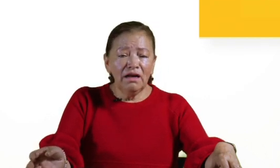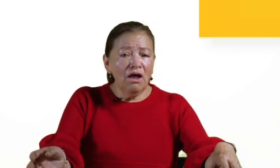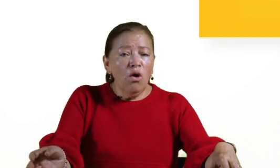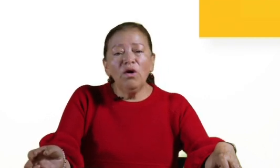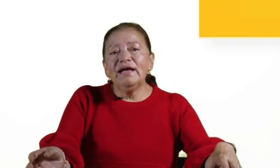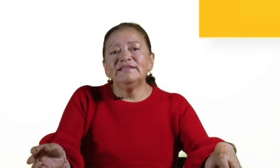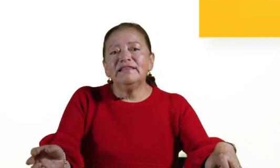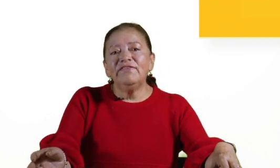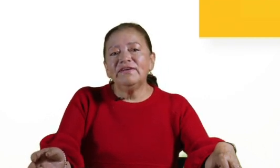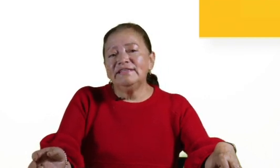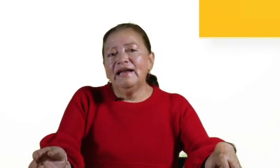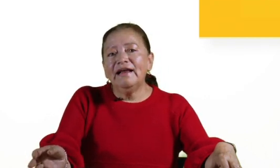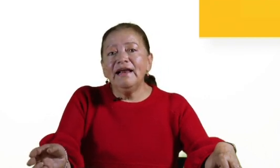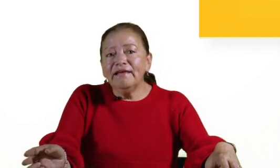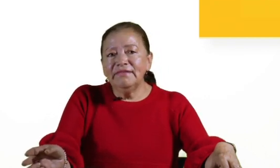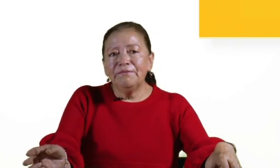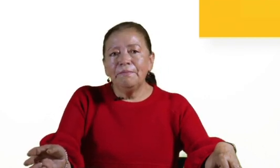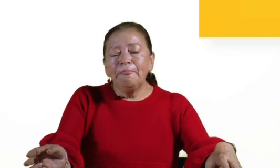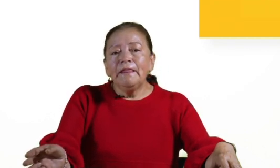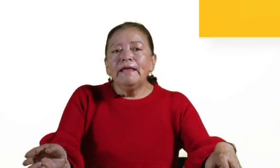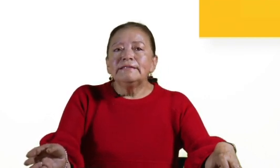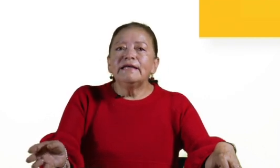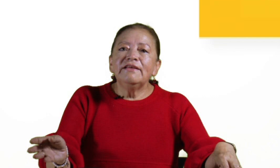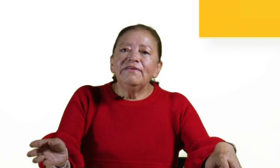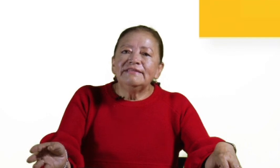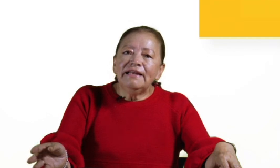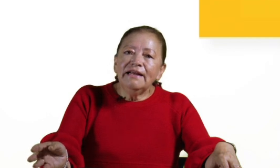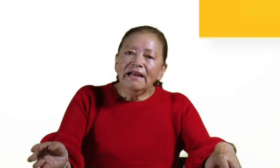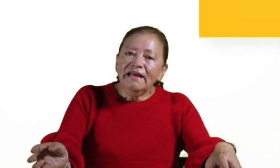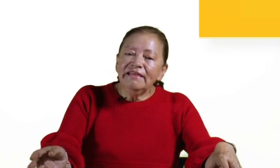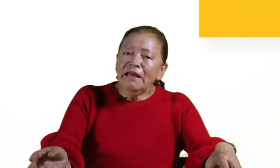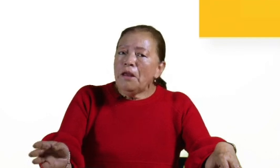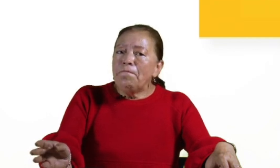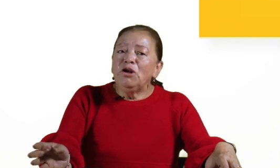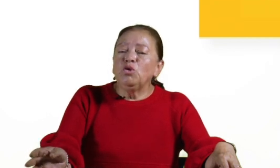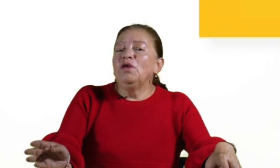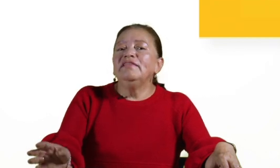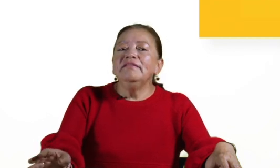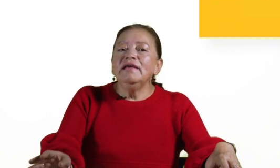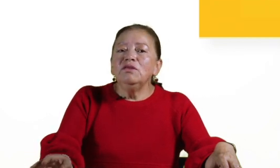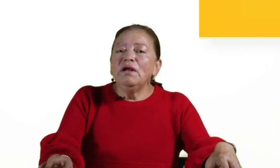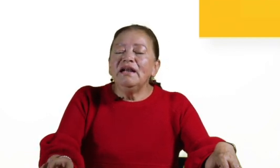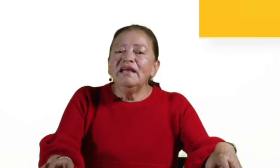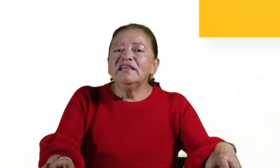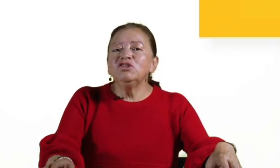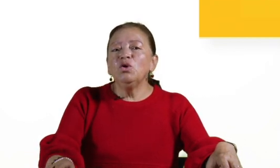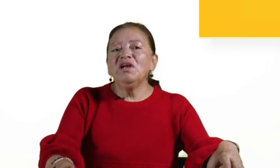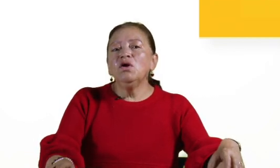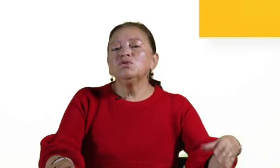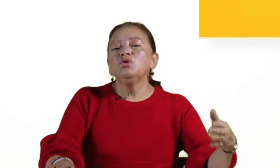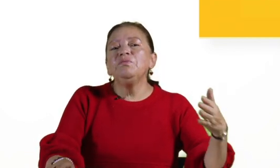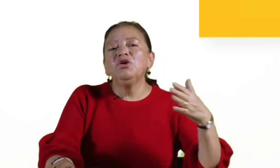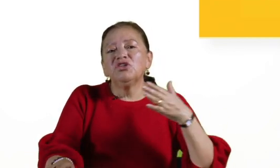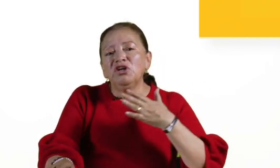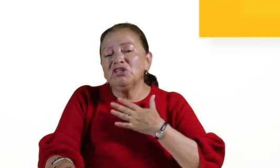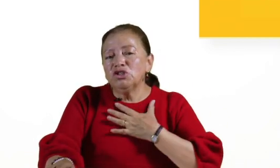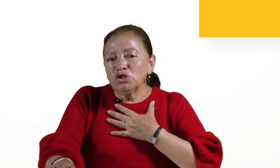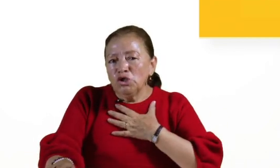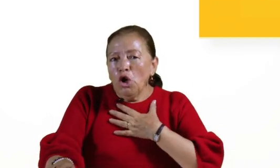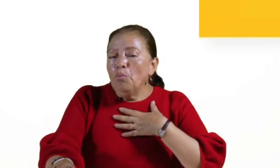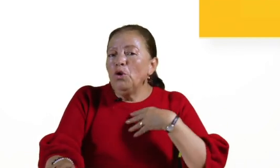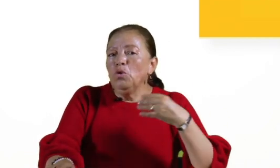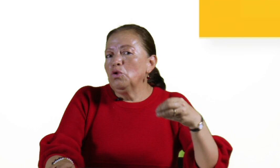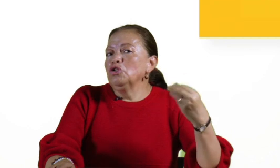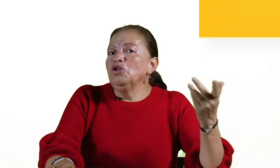calidad total? Oiga, satisfacer al cliente. Satisfacer al cliente, pero no entendiendo al cliente solo el consumidor de